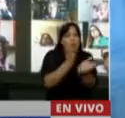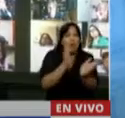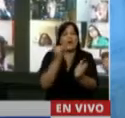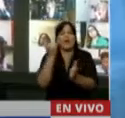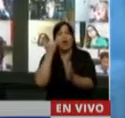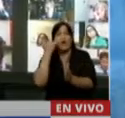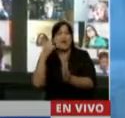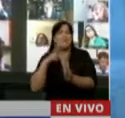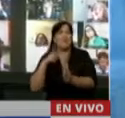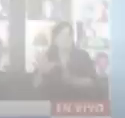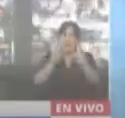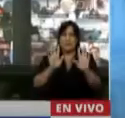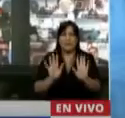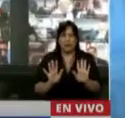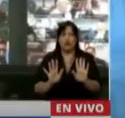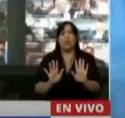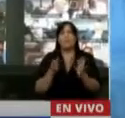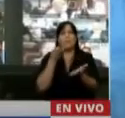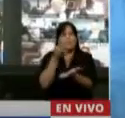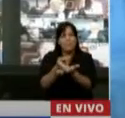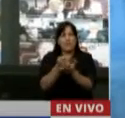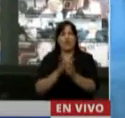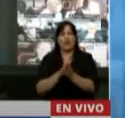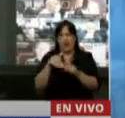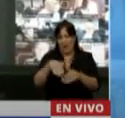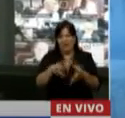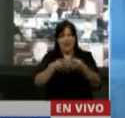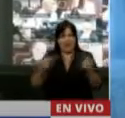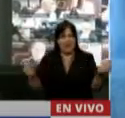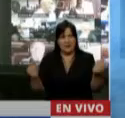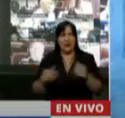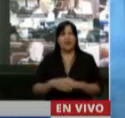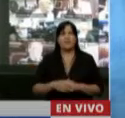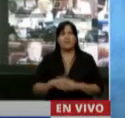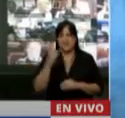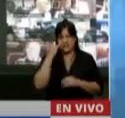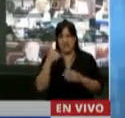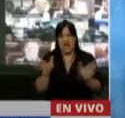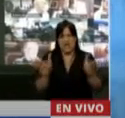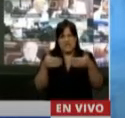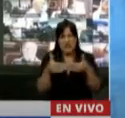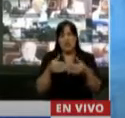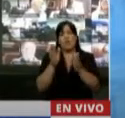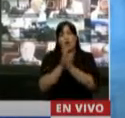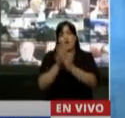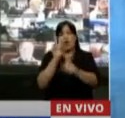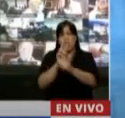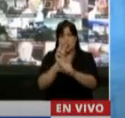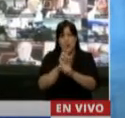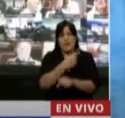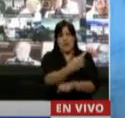hoy a las 8:30 de la mañana, iniciamos ayer al mediodía, lo que pretendíamos era justamente poder dar media